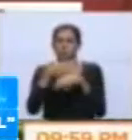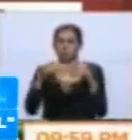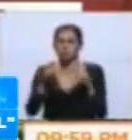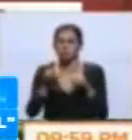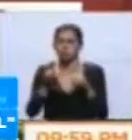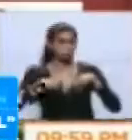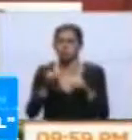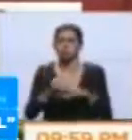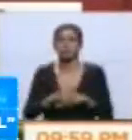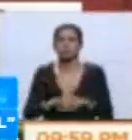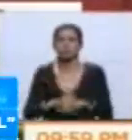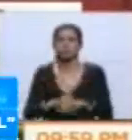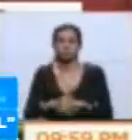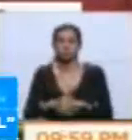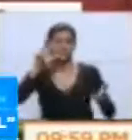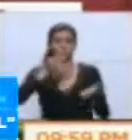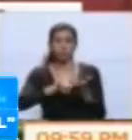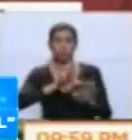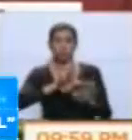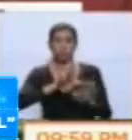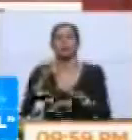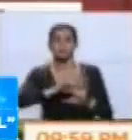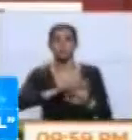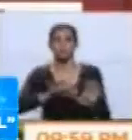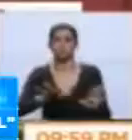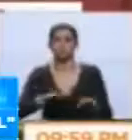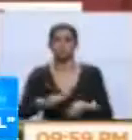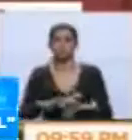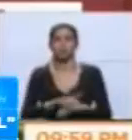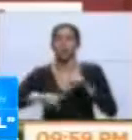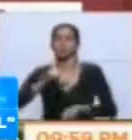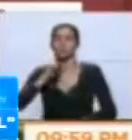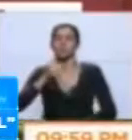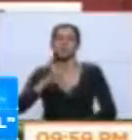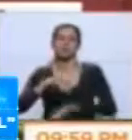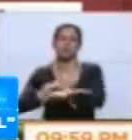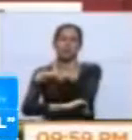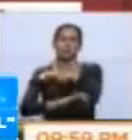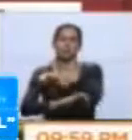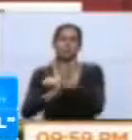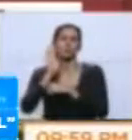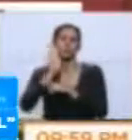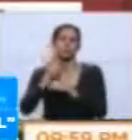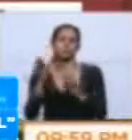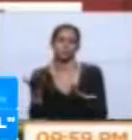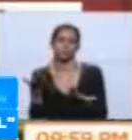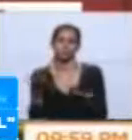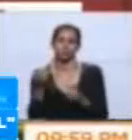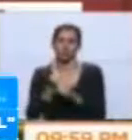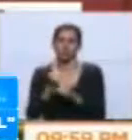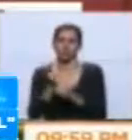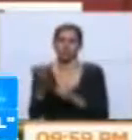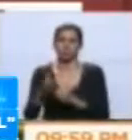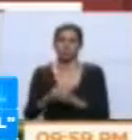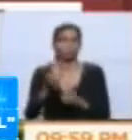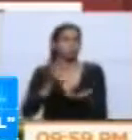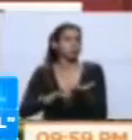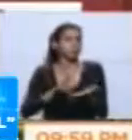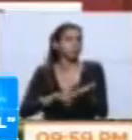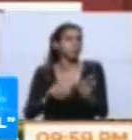por delitos cometidos durante su gestión. No es la ley, pues. No es la